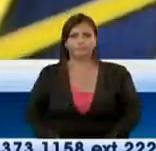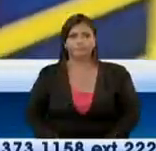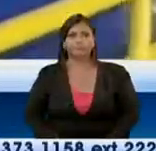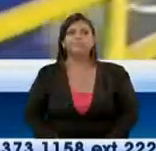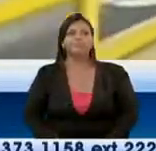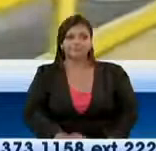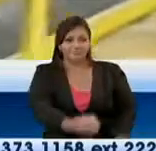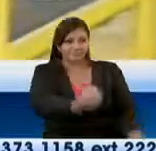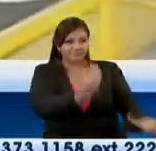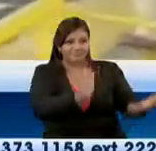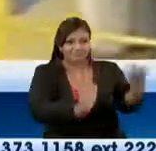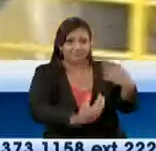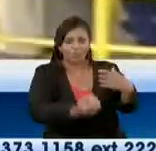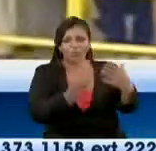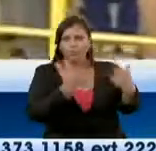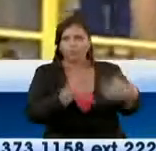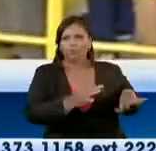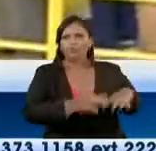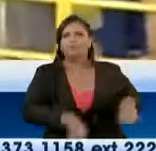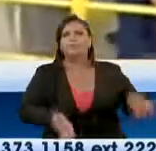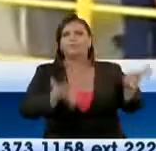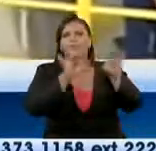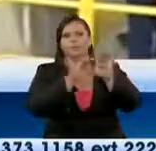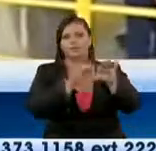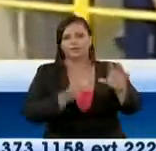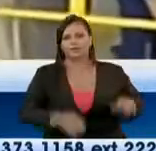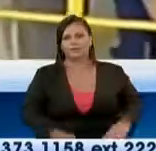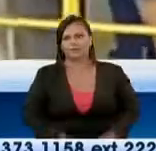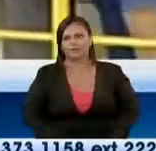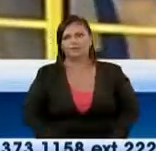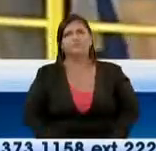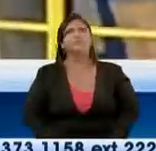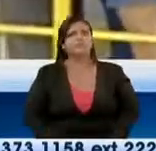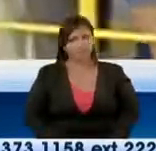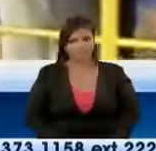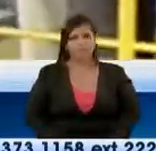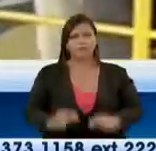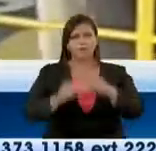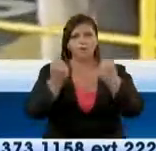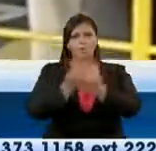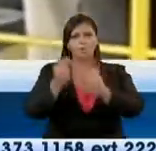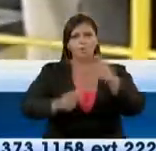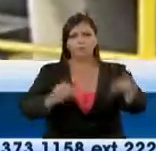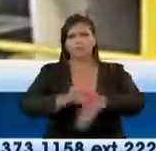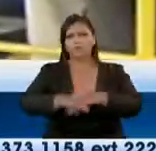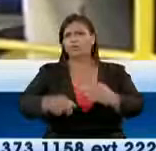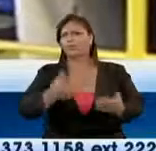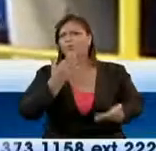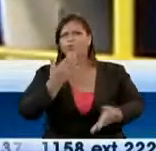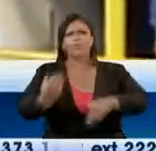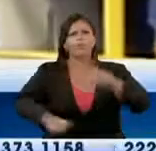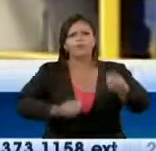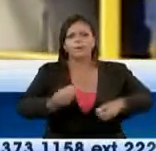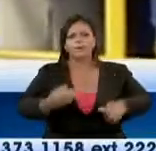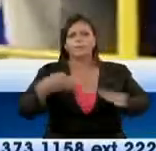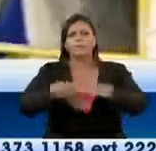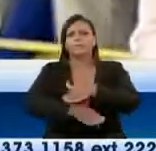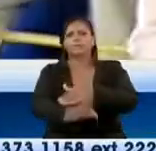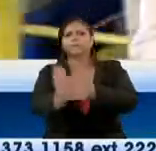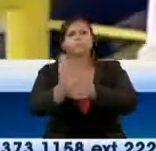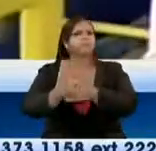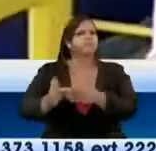muy importante, por ejemplo, lo último, de cómo operan las bandas también delictivas. estábamos hablando al principio de los estudiantes